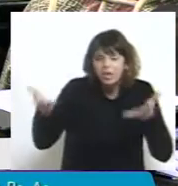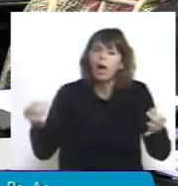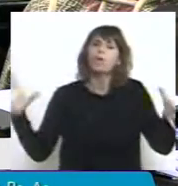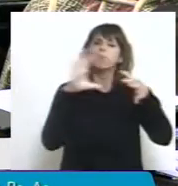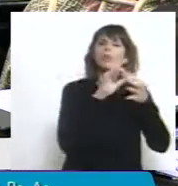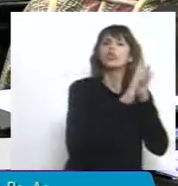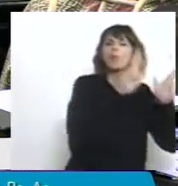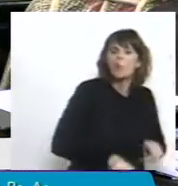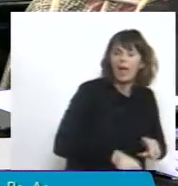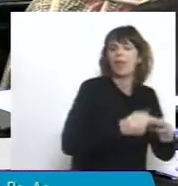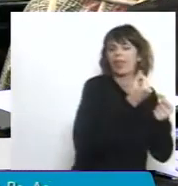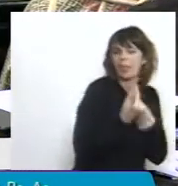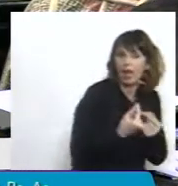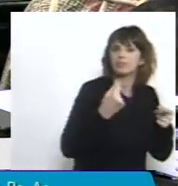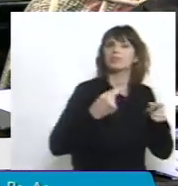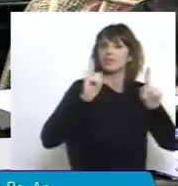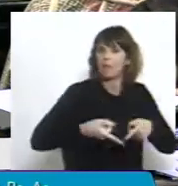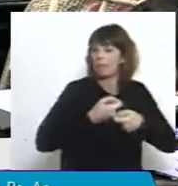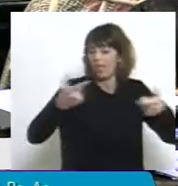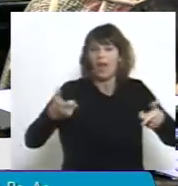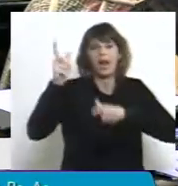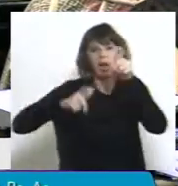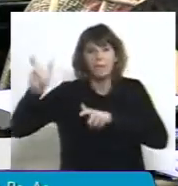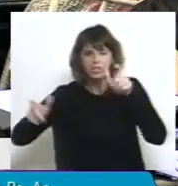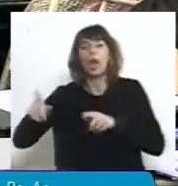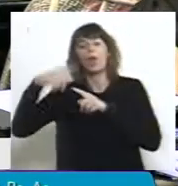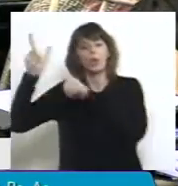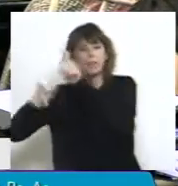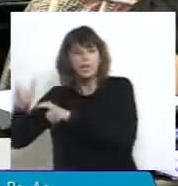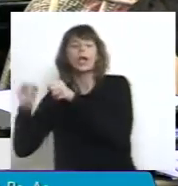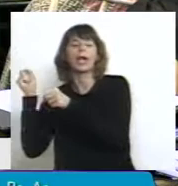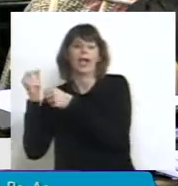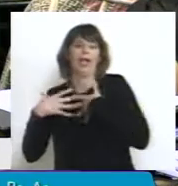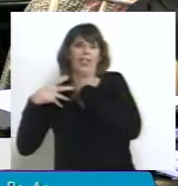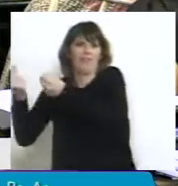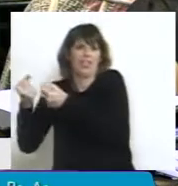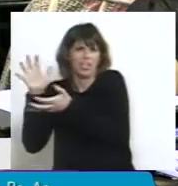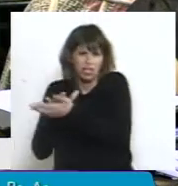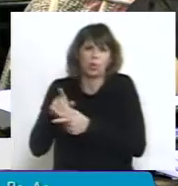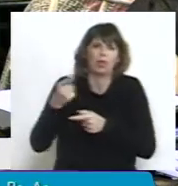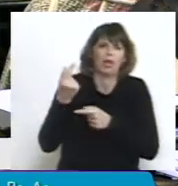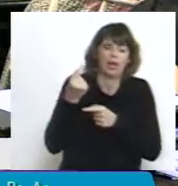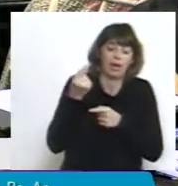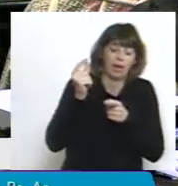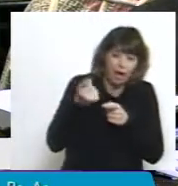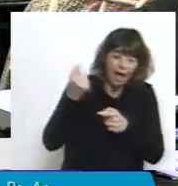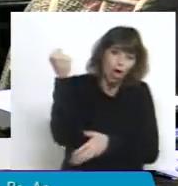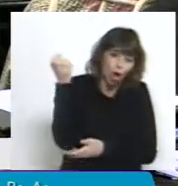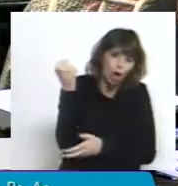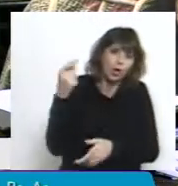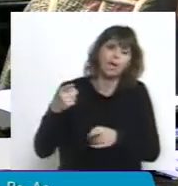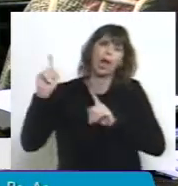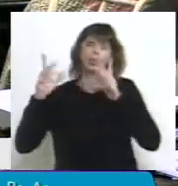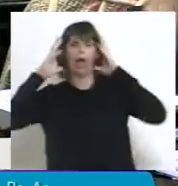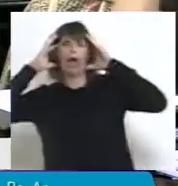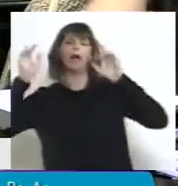monetaria también expansiva, para horror de los monetaristas. Y sostuvimos en estos años, a